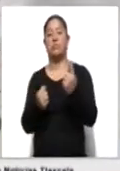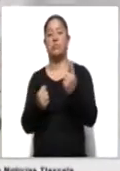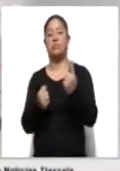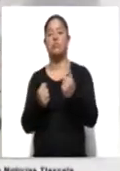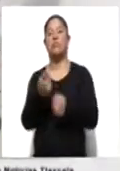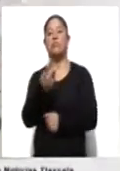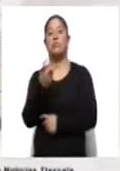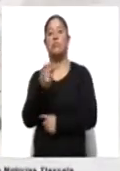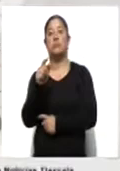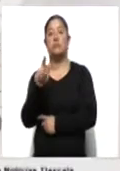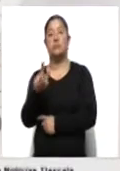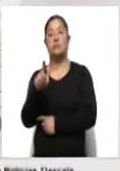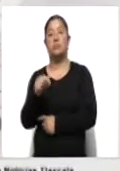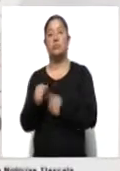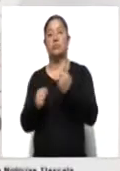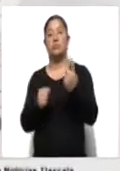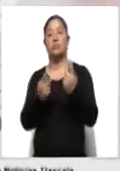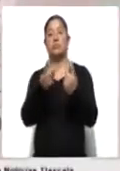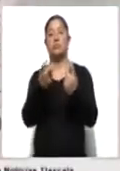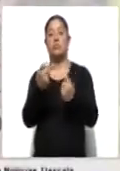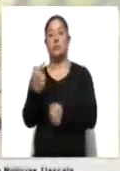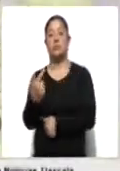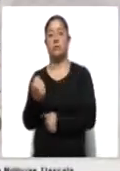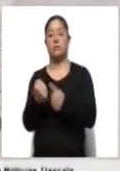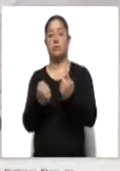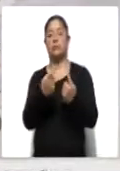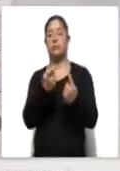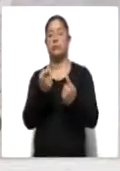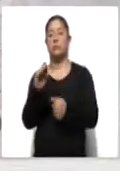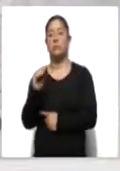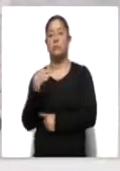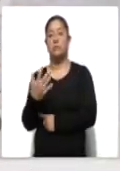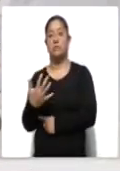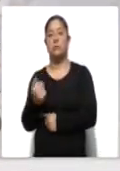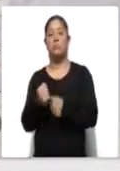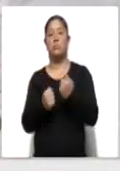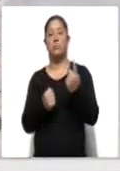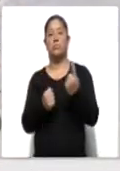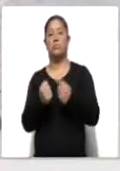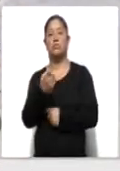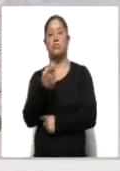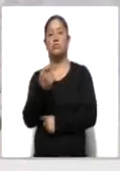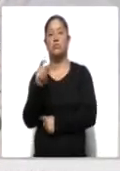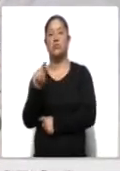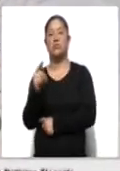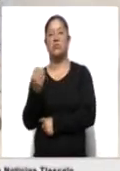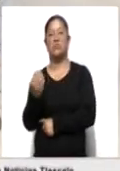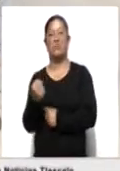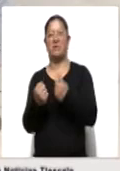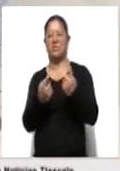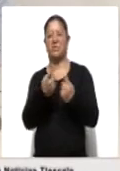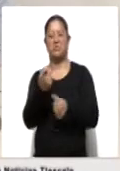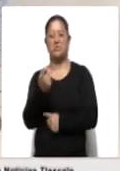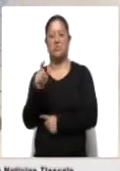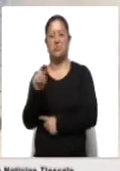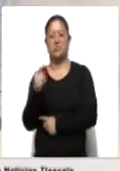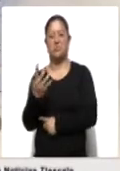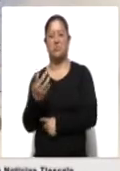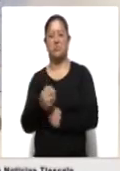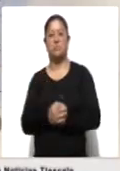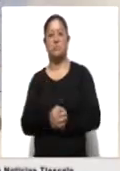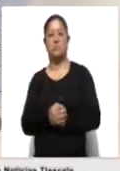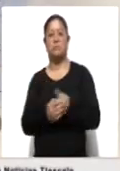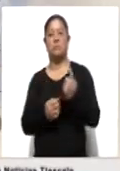217, Amajac 207, Xicotzinco 195, Tlaltelulco 179, Tepetitla